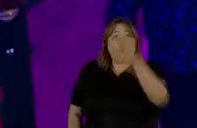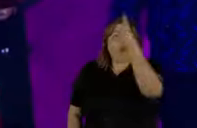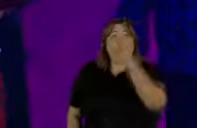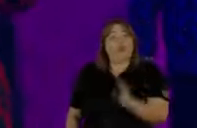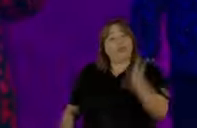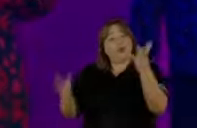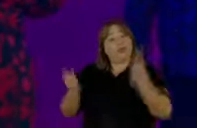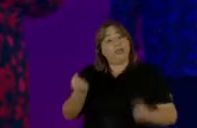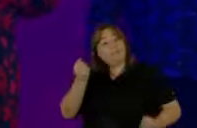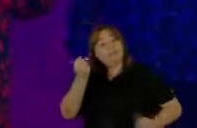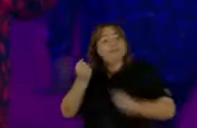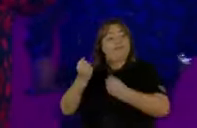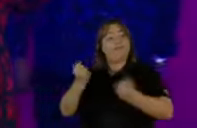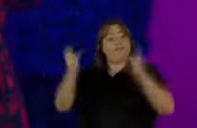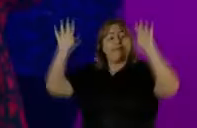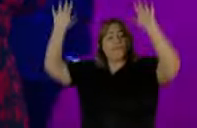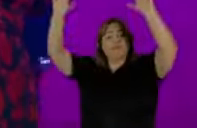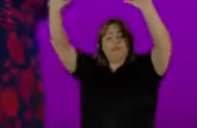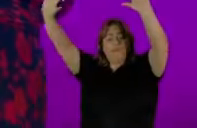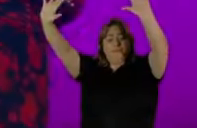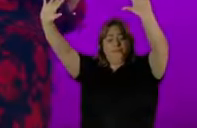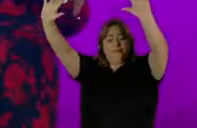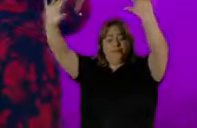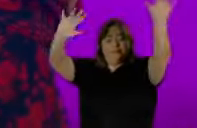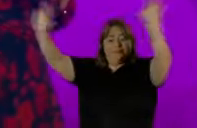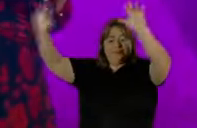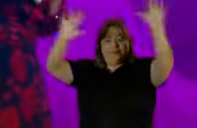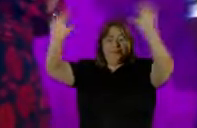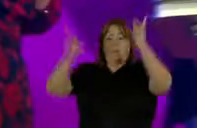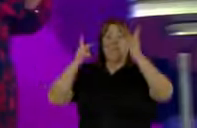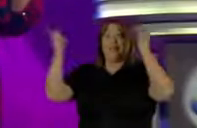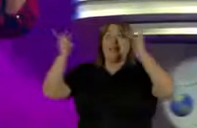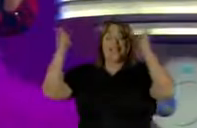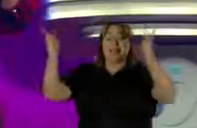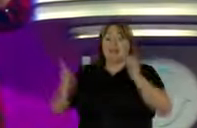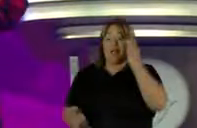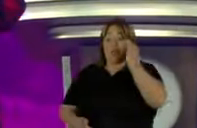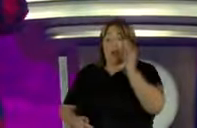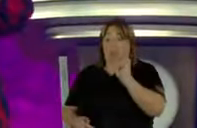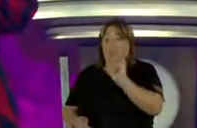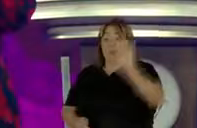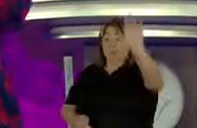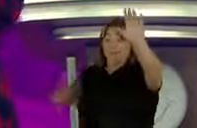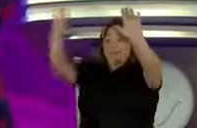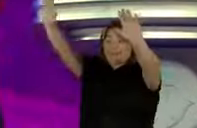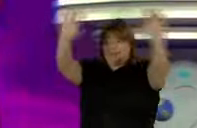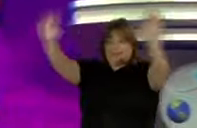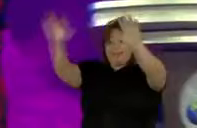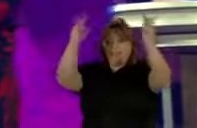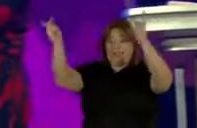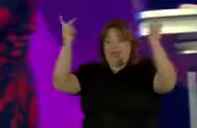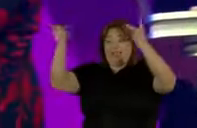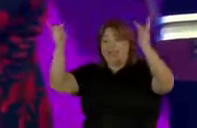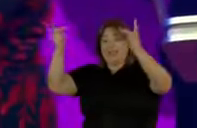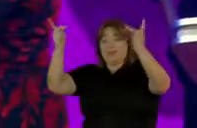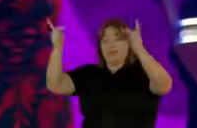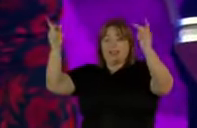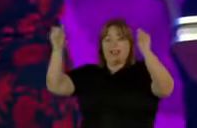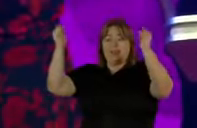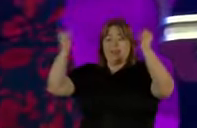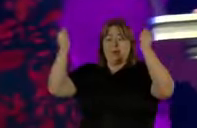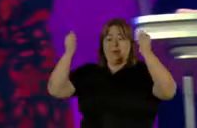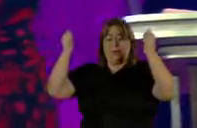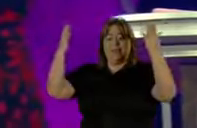manos. Levanta nuestras manos, son nuestras banderas de victoria. Levanta su manita, vamos, vamos, vamos, vamos. Aleluya,